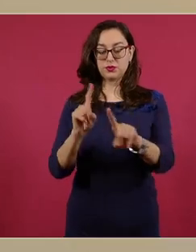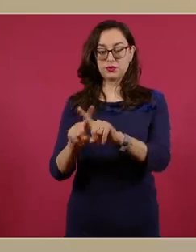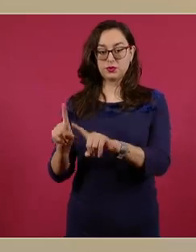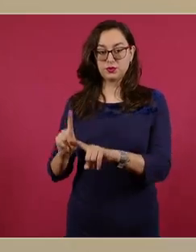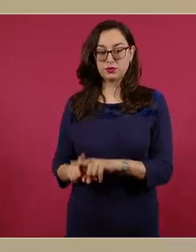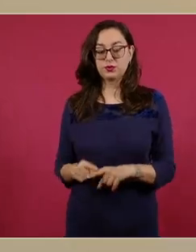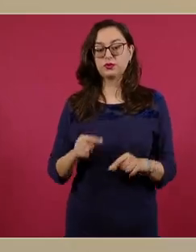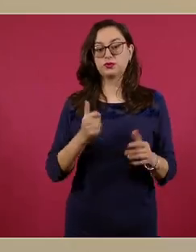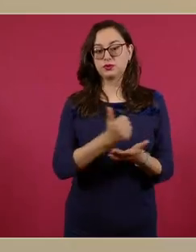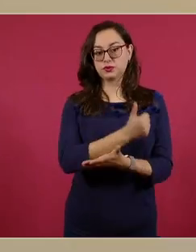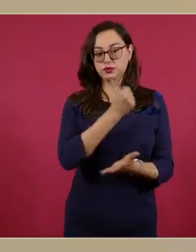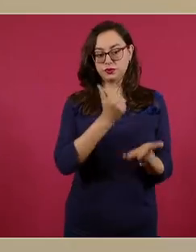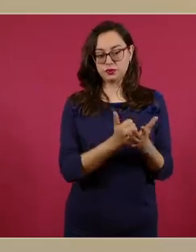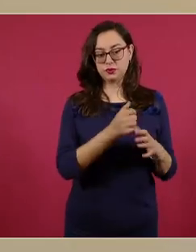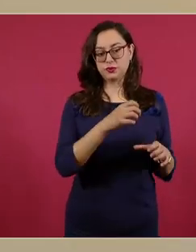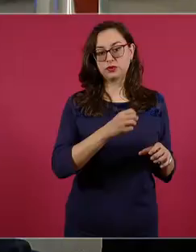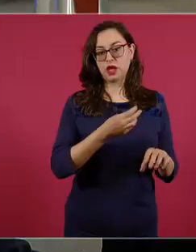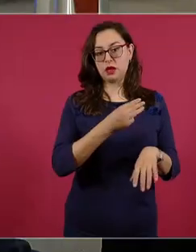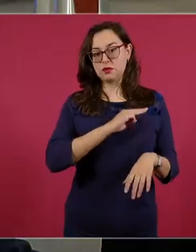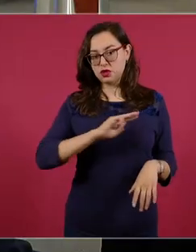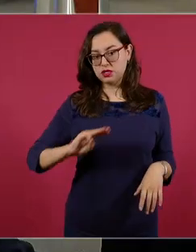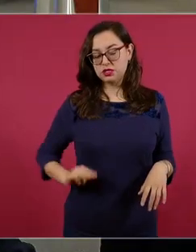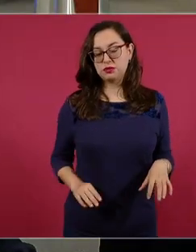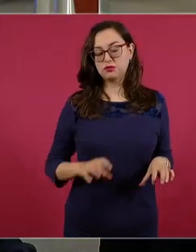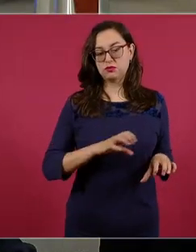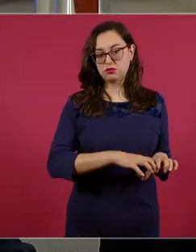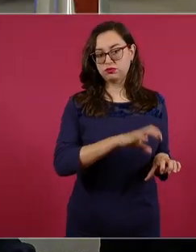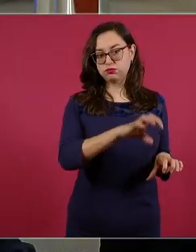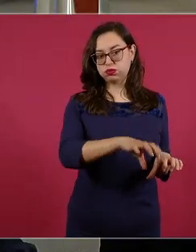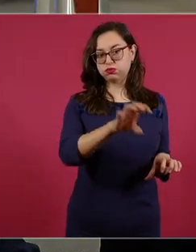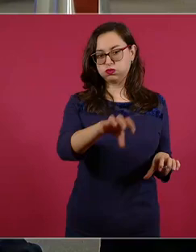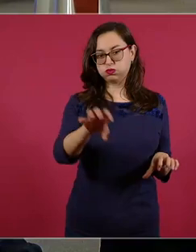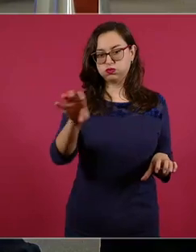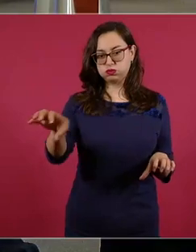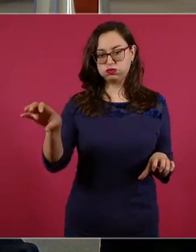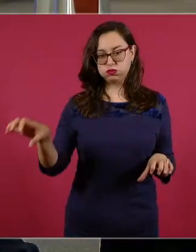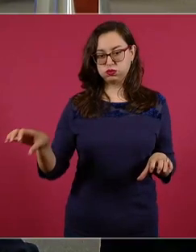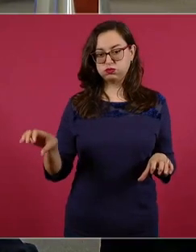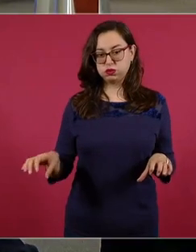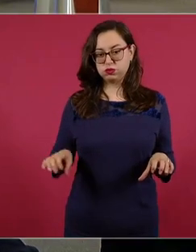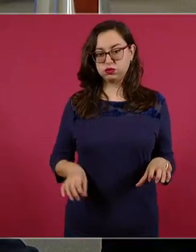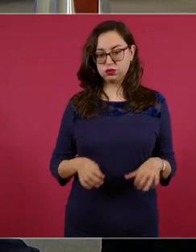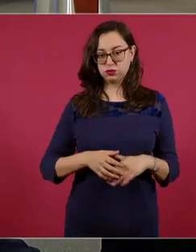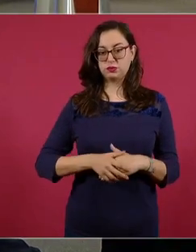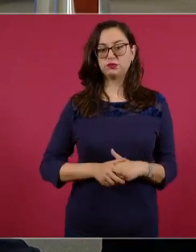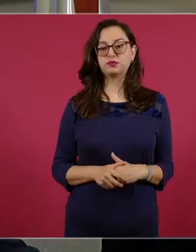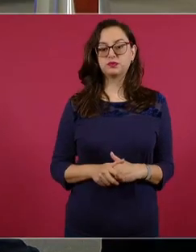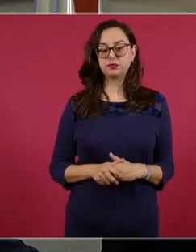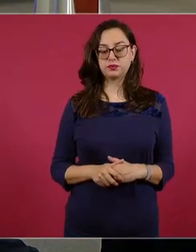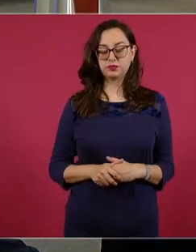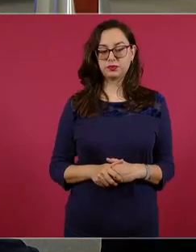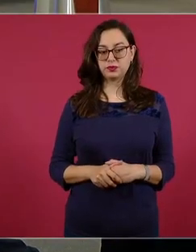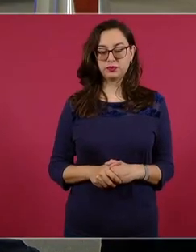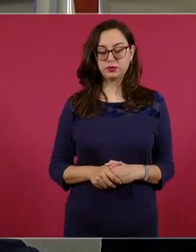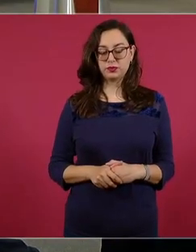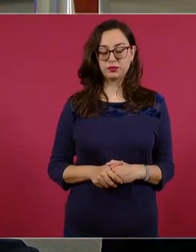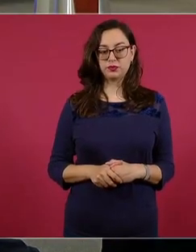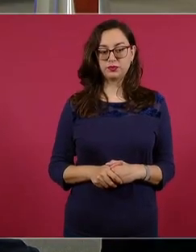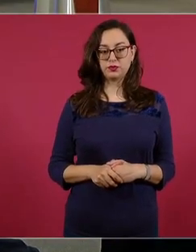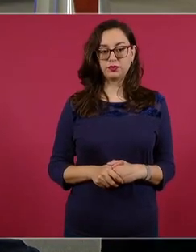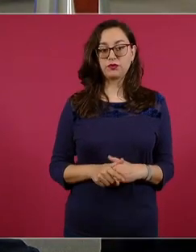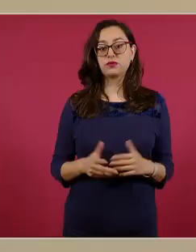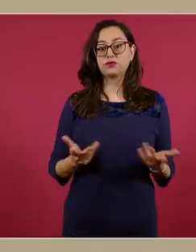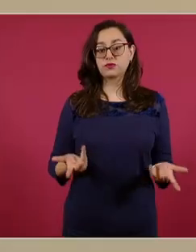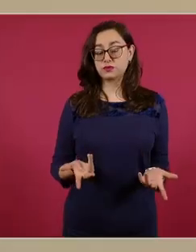Huimanguillo, Macuspana, Chuapas, Palenque, Salto de Agua, Tacotalpa y Teapa. El